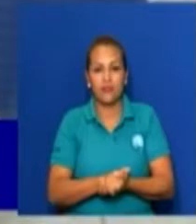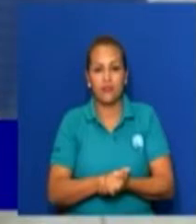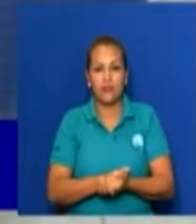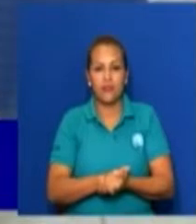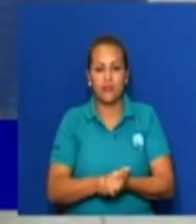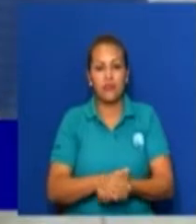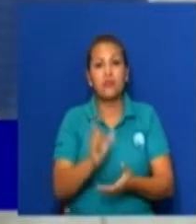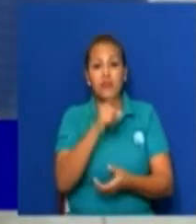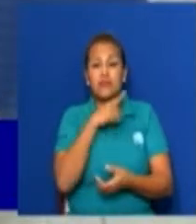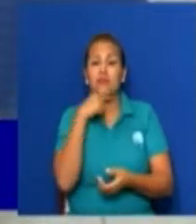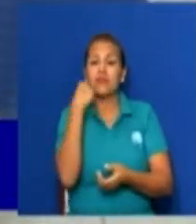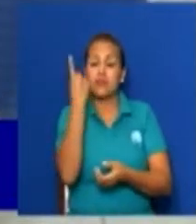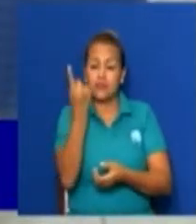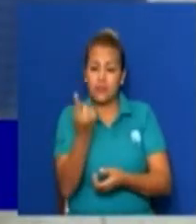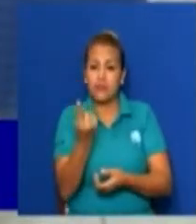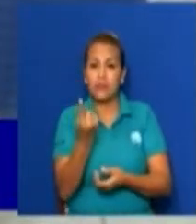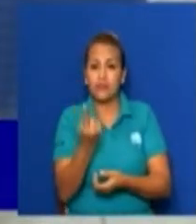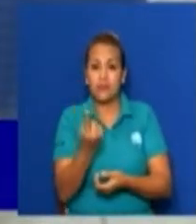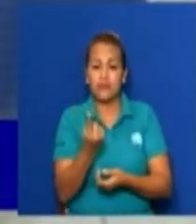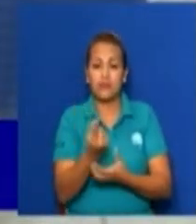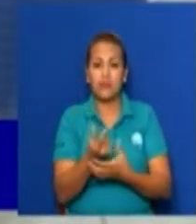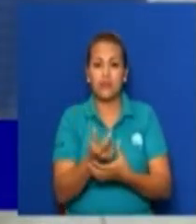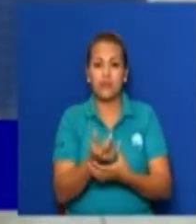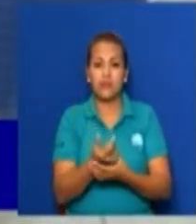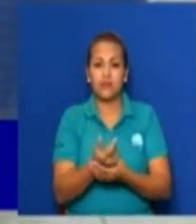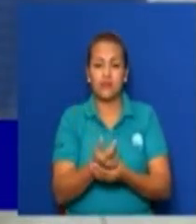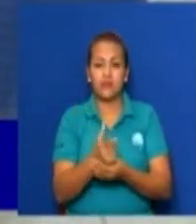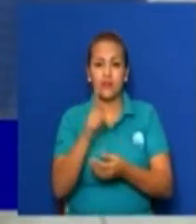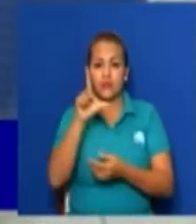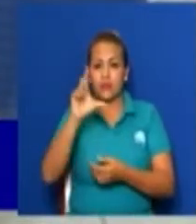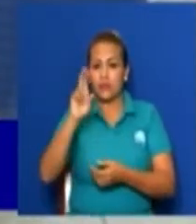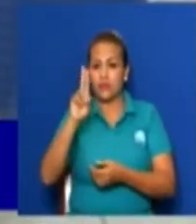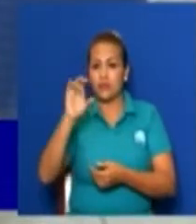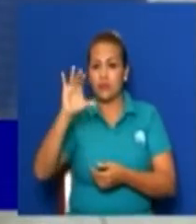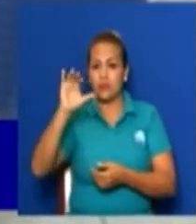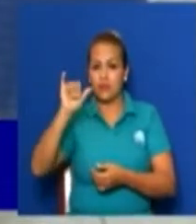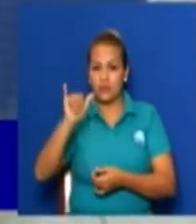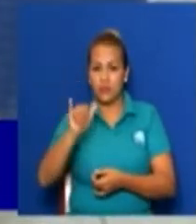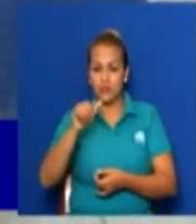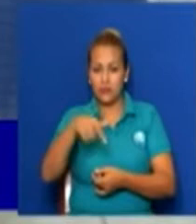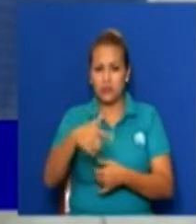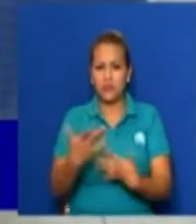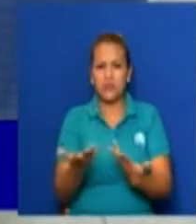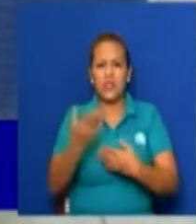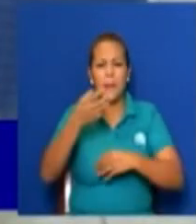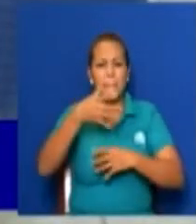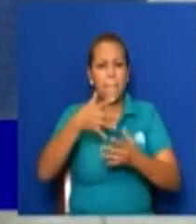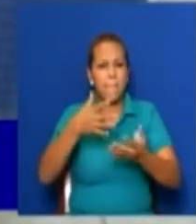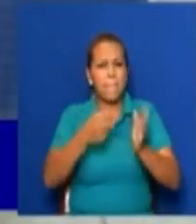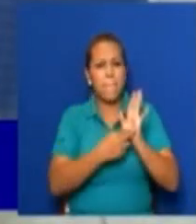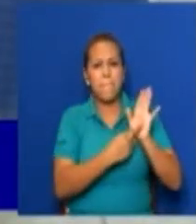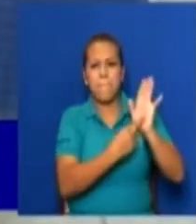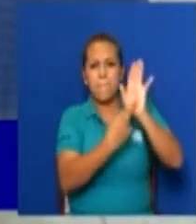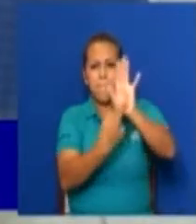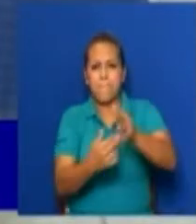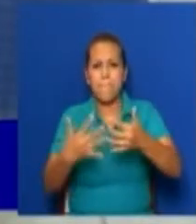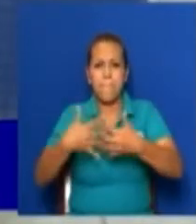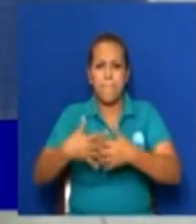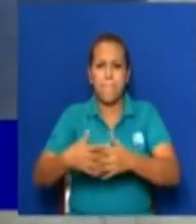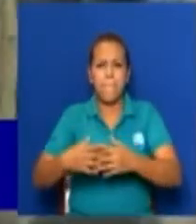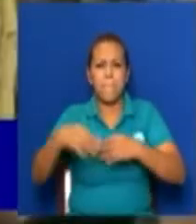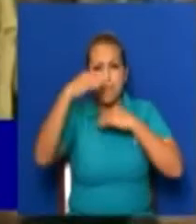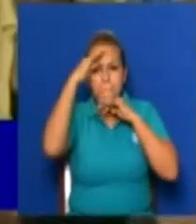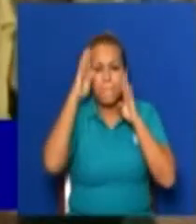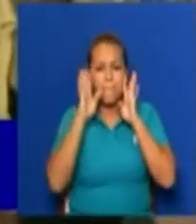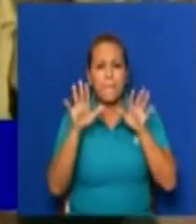La verdad, digamos, para doña Lucy Valente, que representa a la empresa privada, un avance en esta cuestión de género